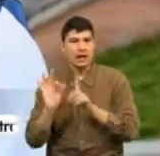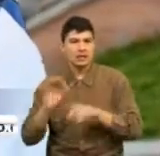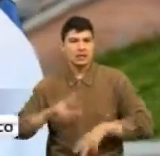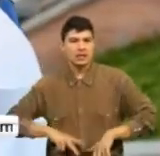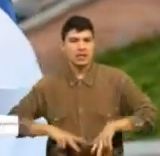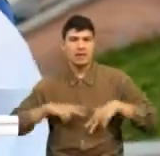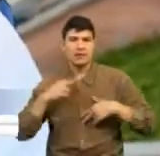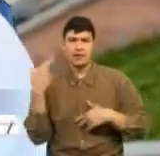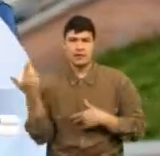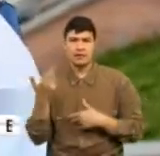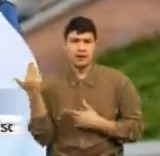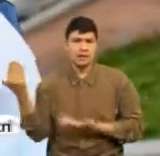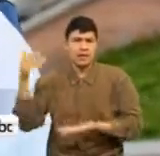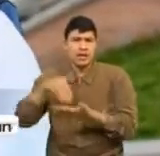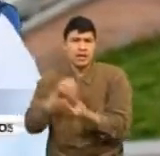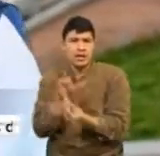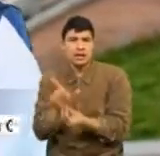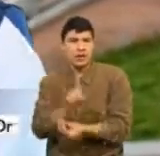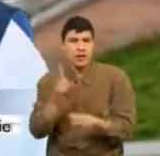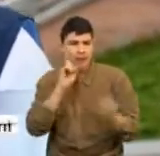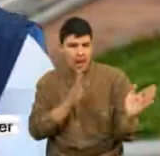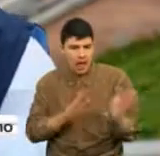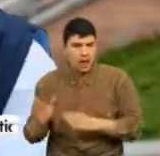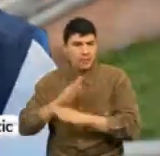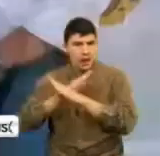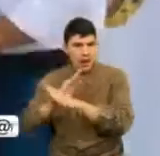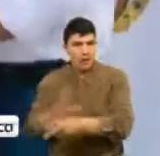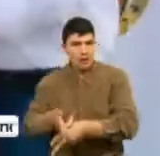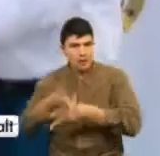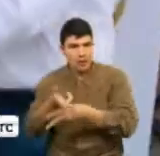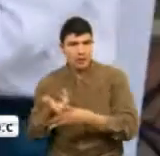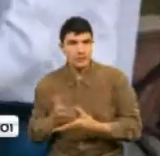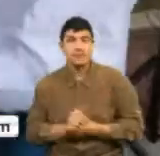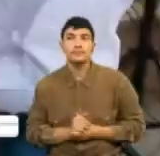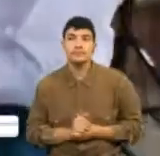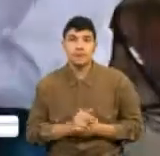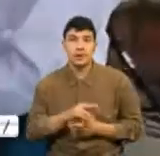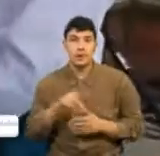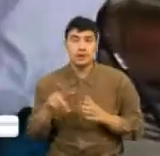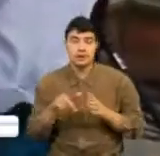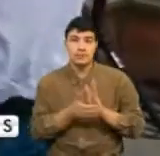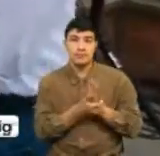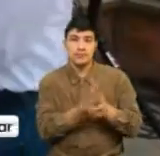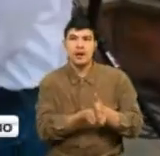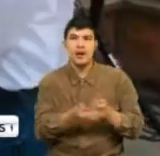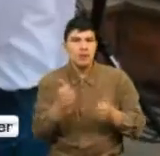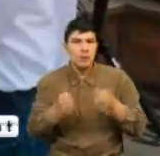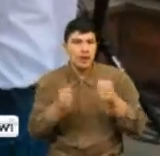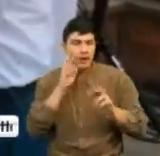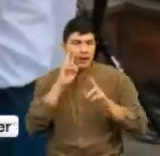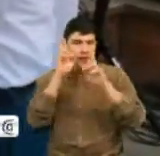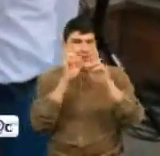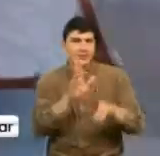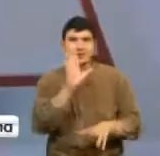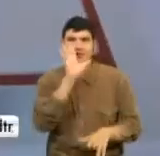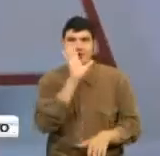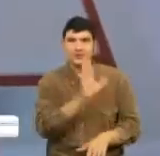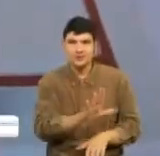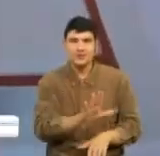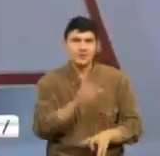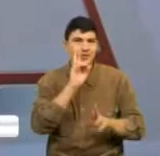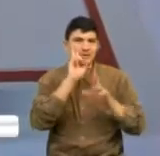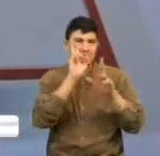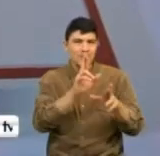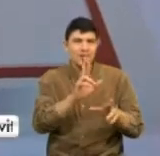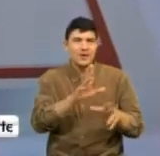no se revictimicen, donde hayan planes de contingencia, planes de prevención y protección. Otra de las medidas fue el acto de reconocimiento a la Corporación Ecológica de